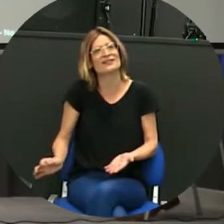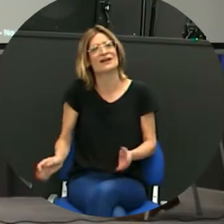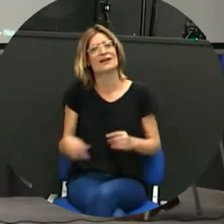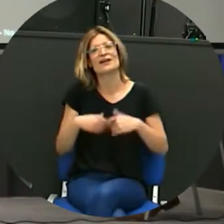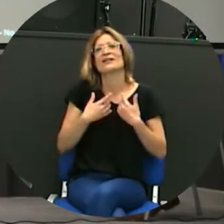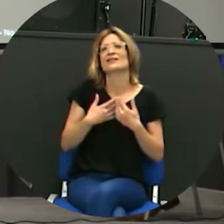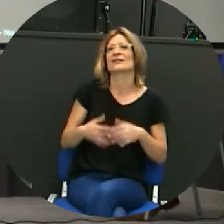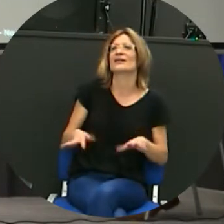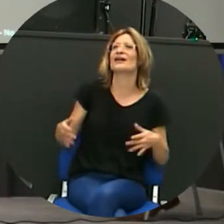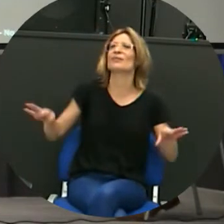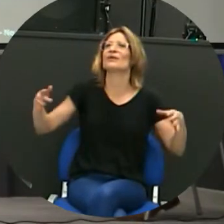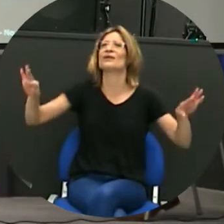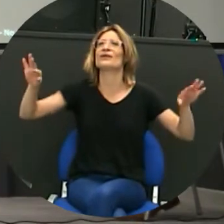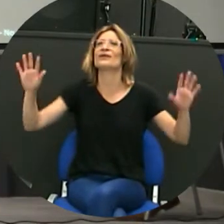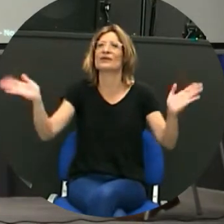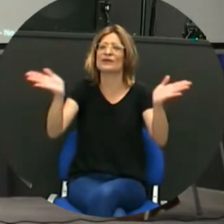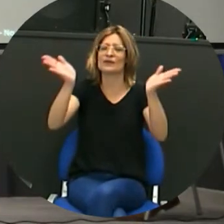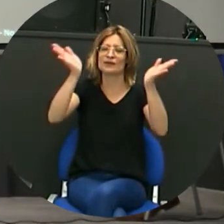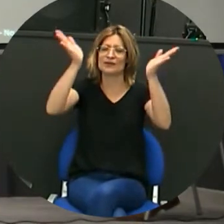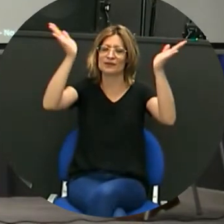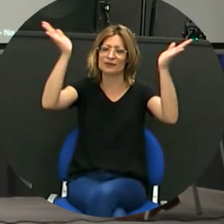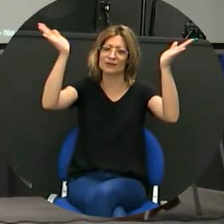adoración. Te alabo,